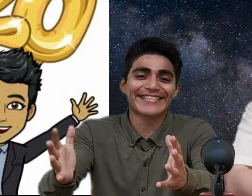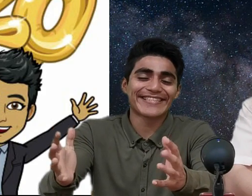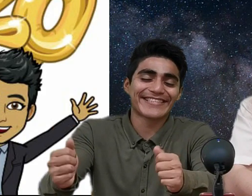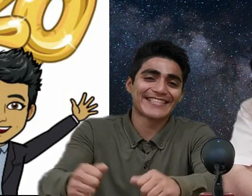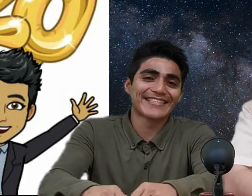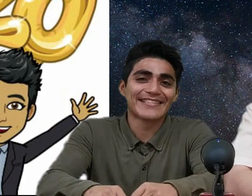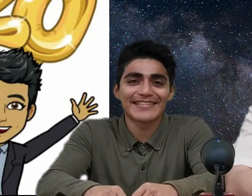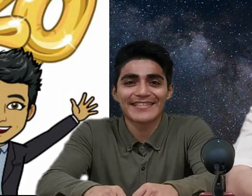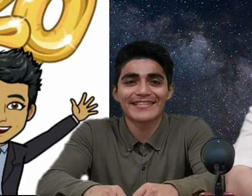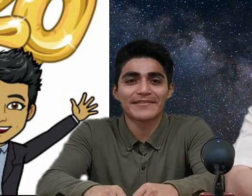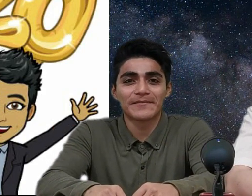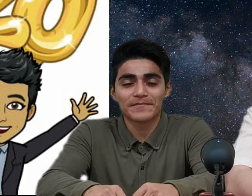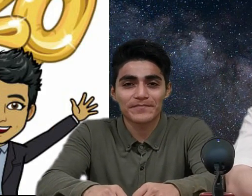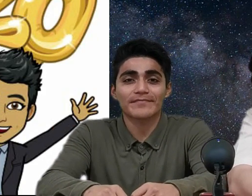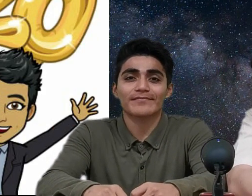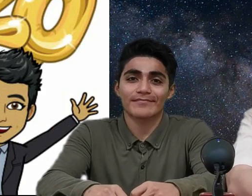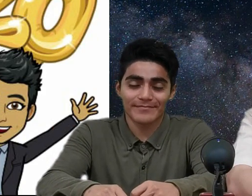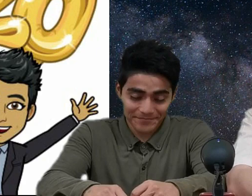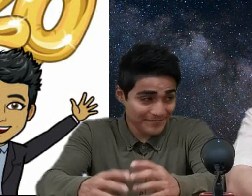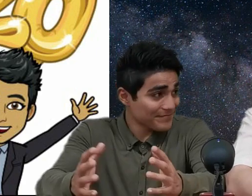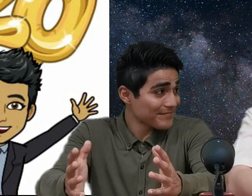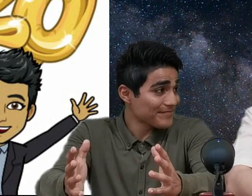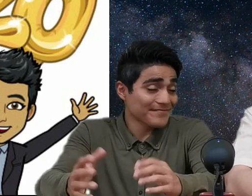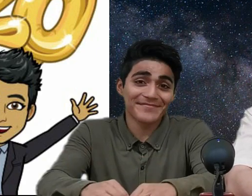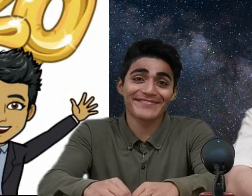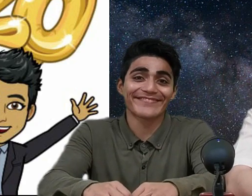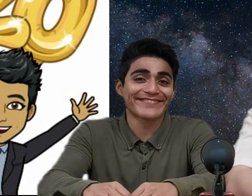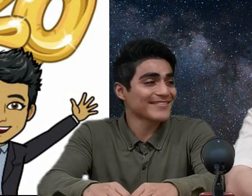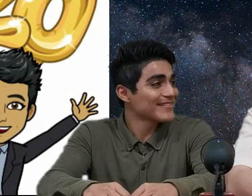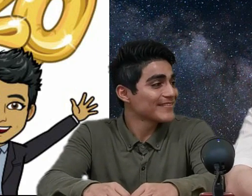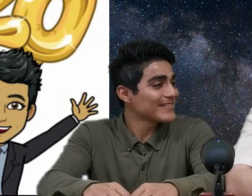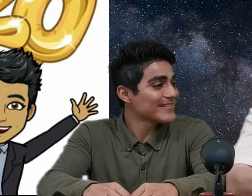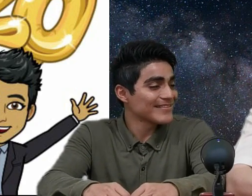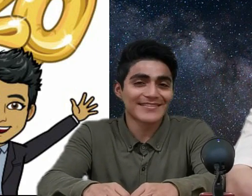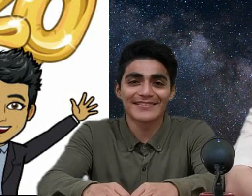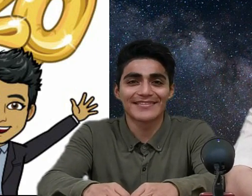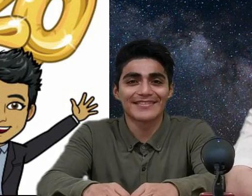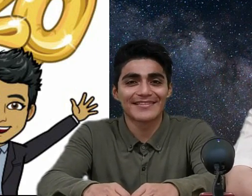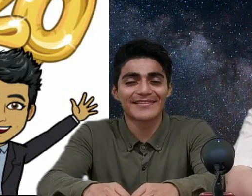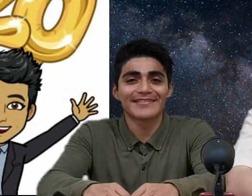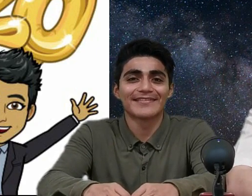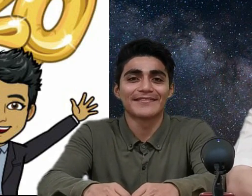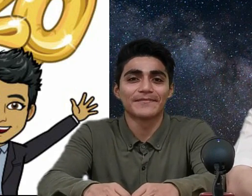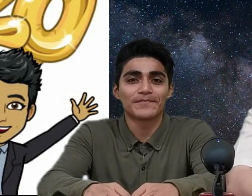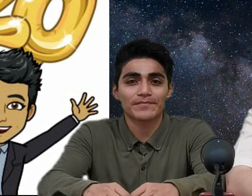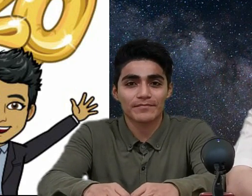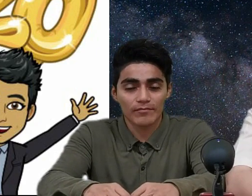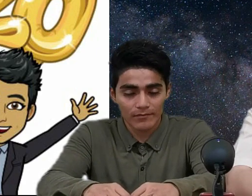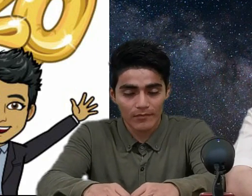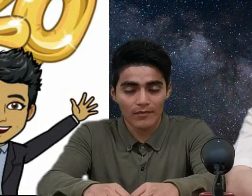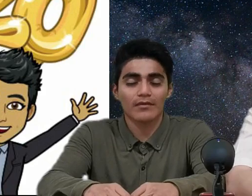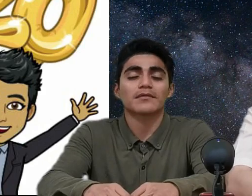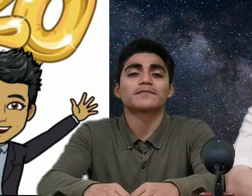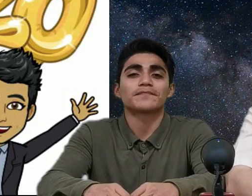¿Cómo se encuentran, pregoneros? Iniciando el año, nuestro primer video de este 2020. Y pues como siempre, nada más darles algunos